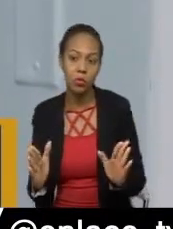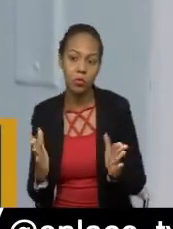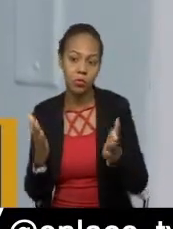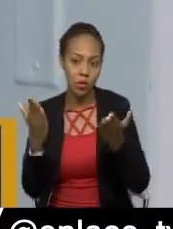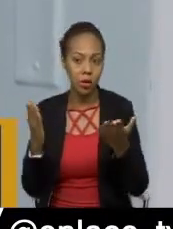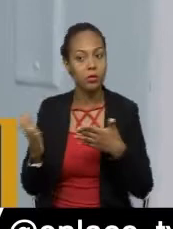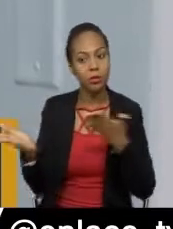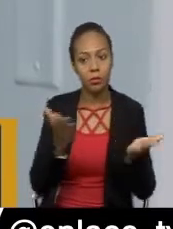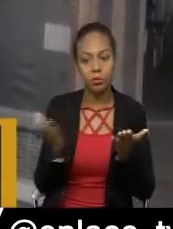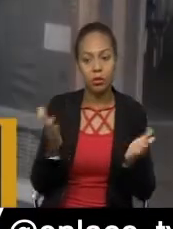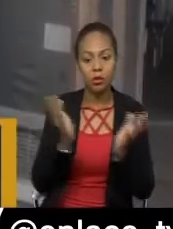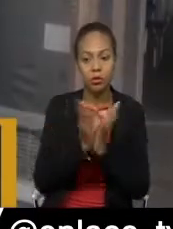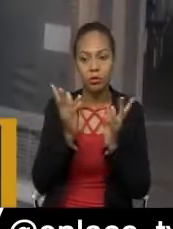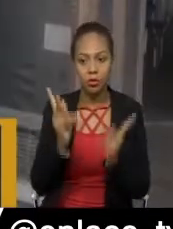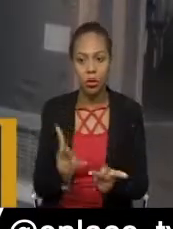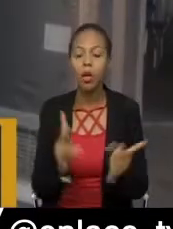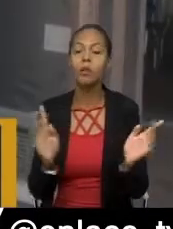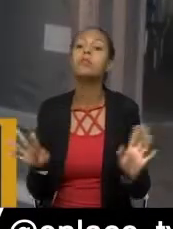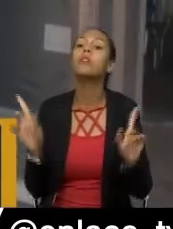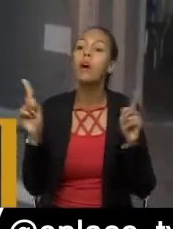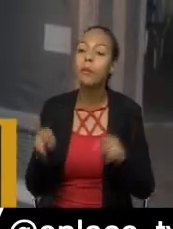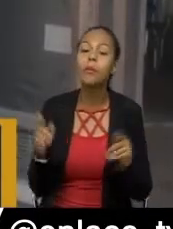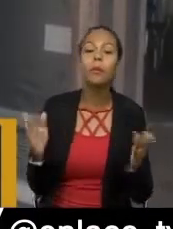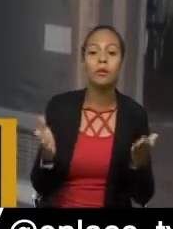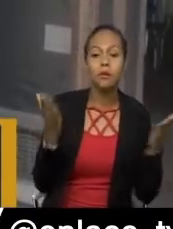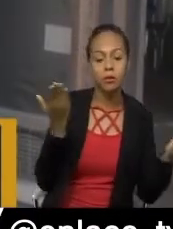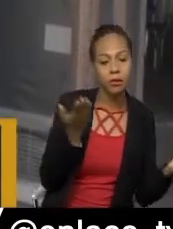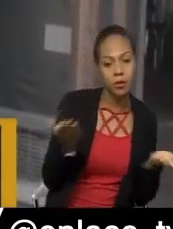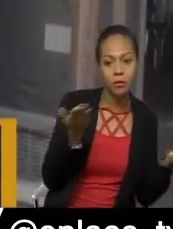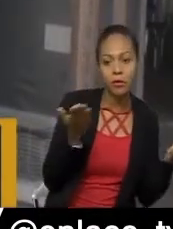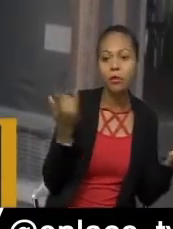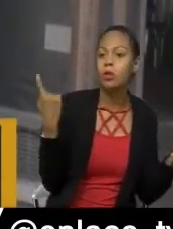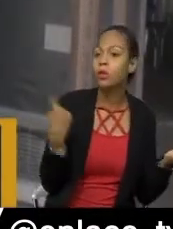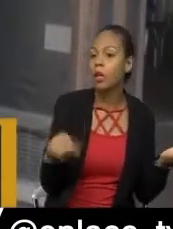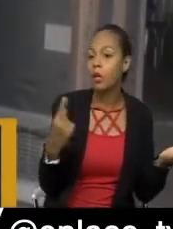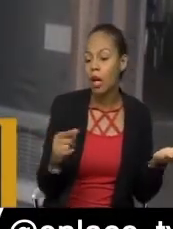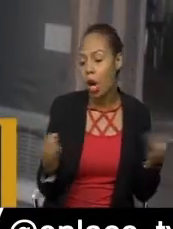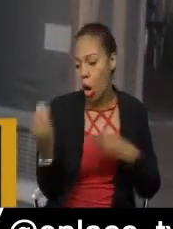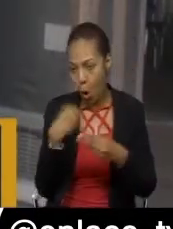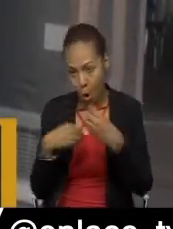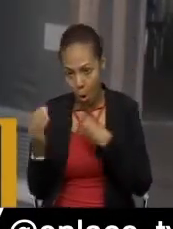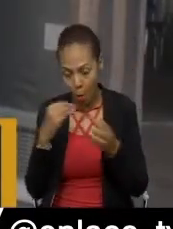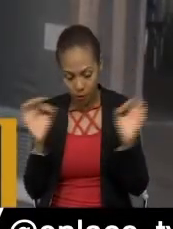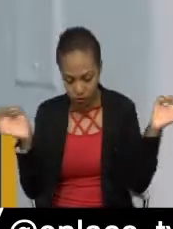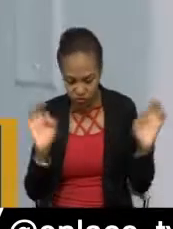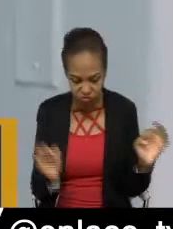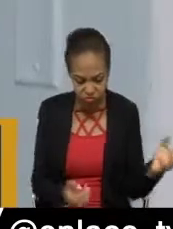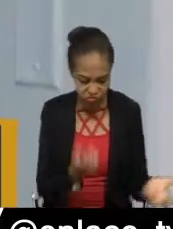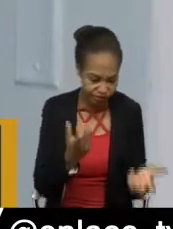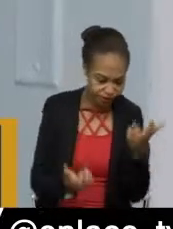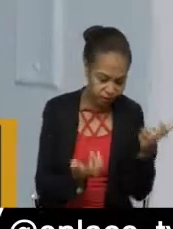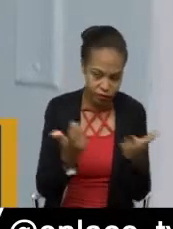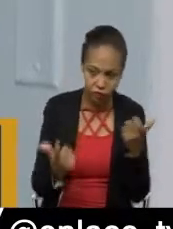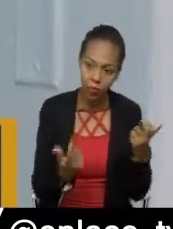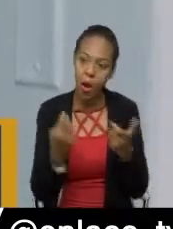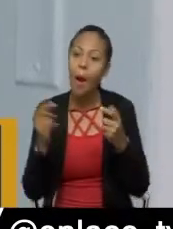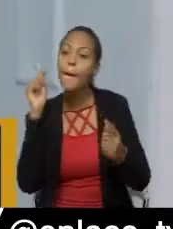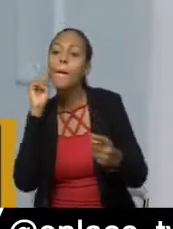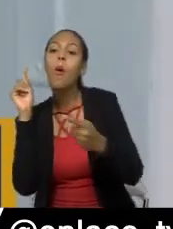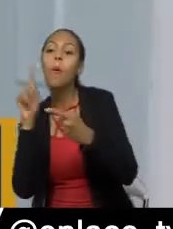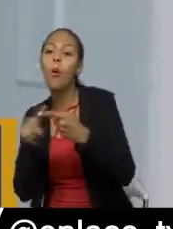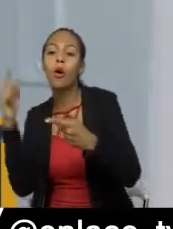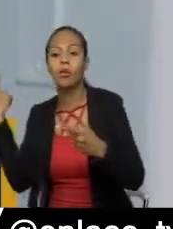estudiantes, un mejoramiento en la calidad del servicio y en la preparación de los alimentos, que tiene como objetivo mejorar